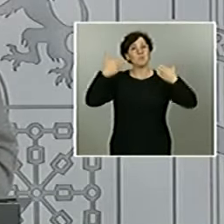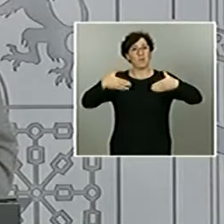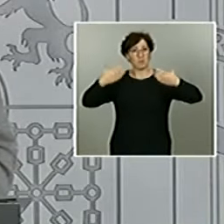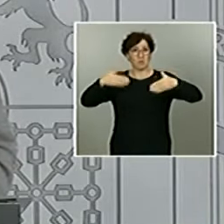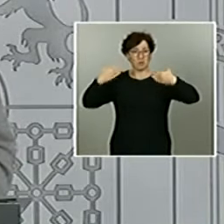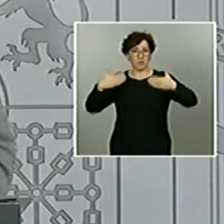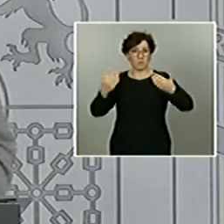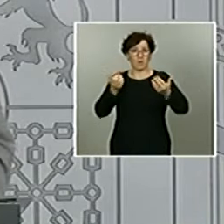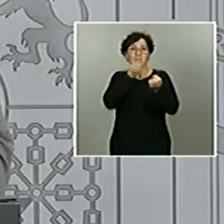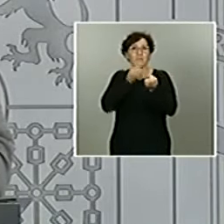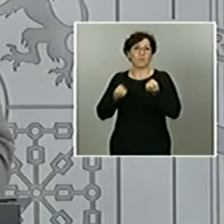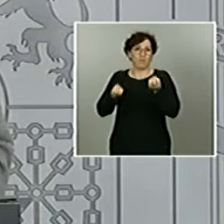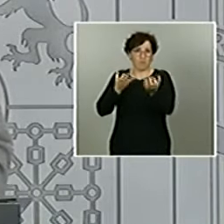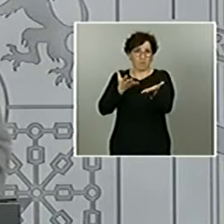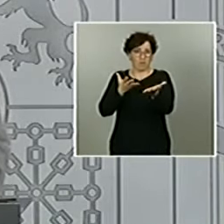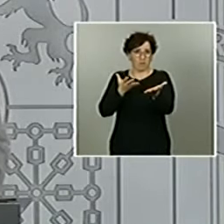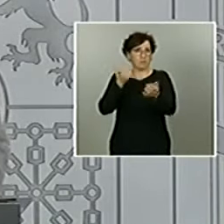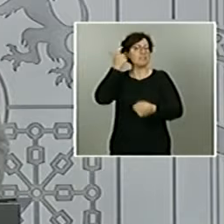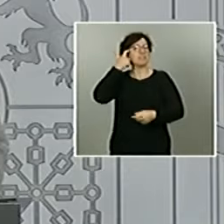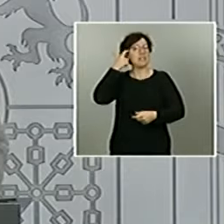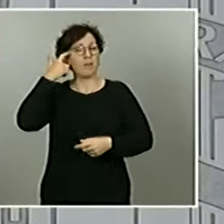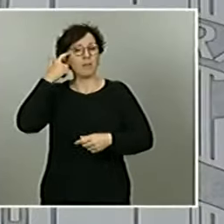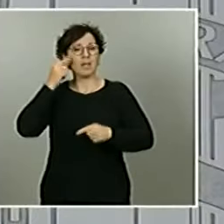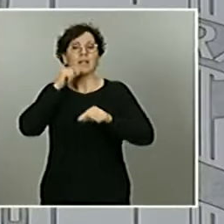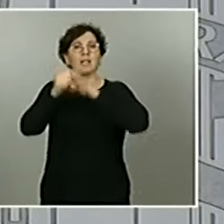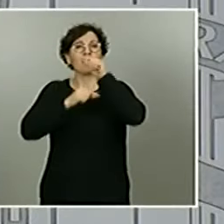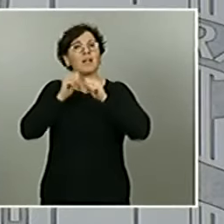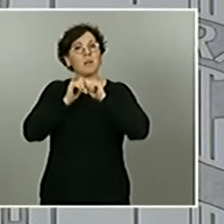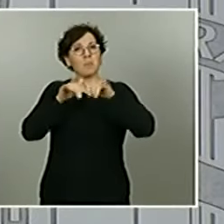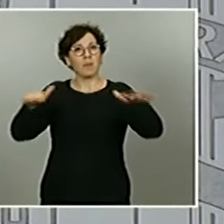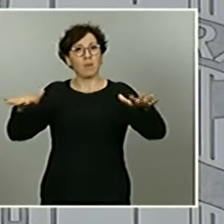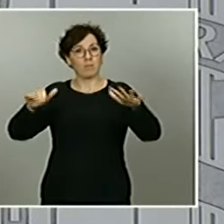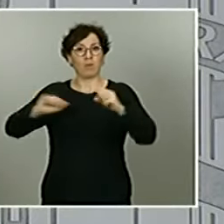a 27.459. Escuchamos en directo. Estamos viviendo.